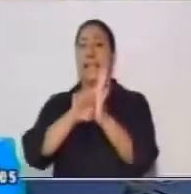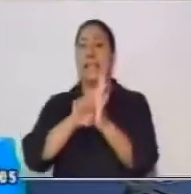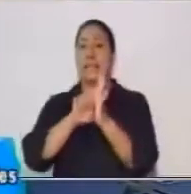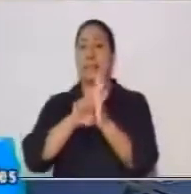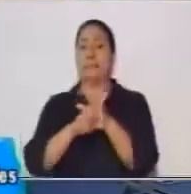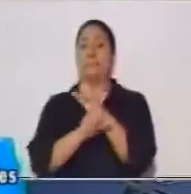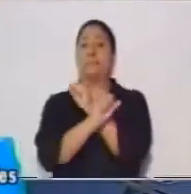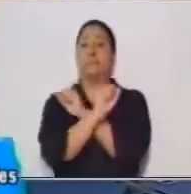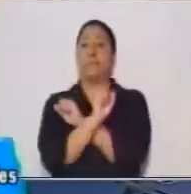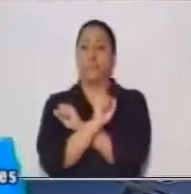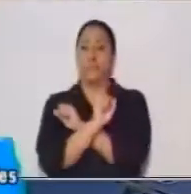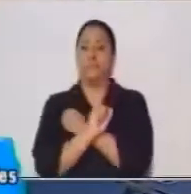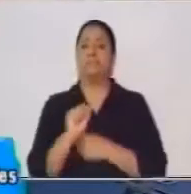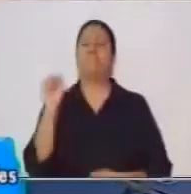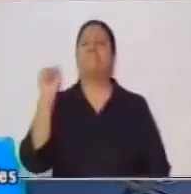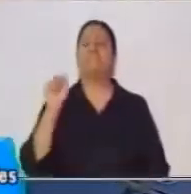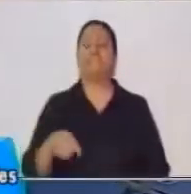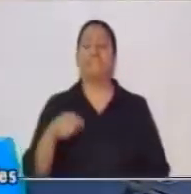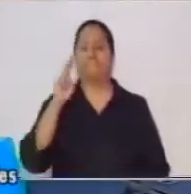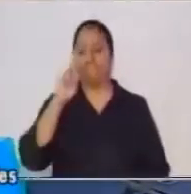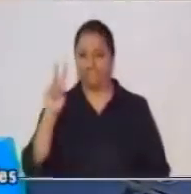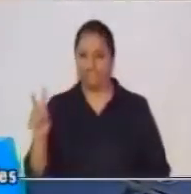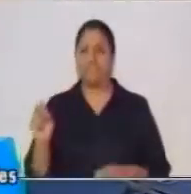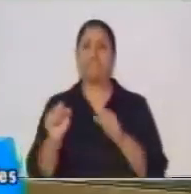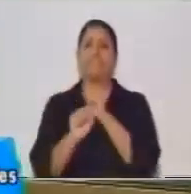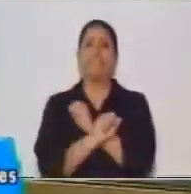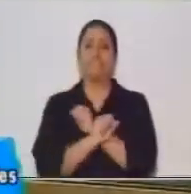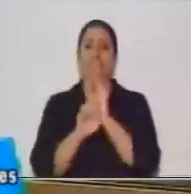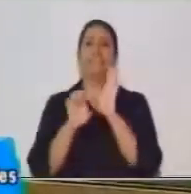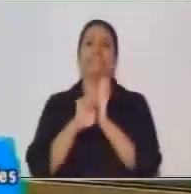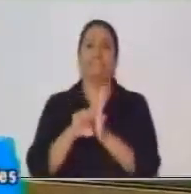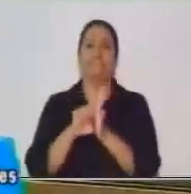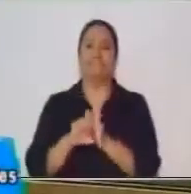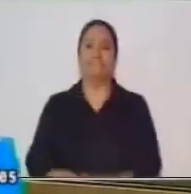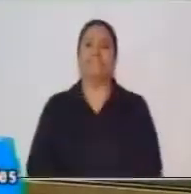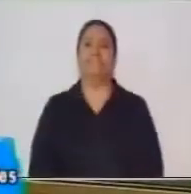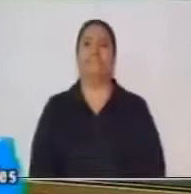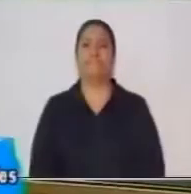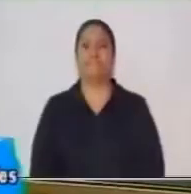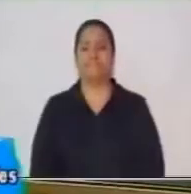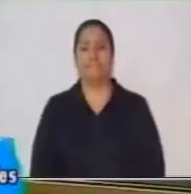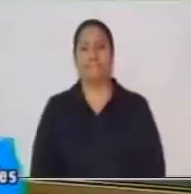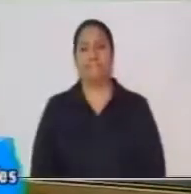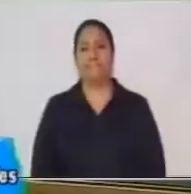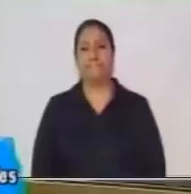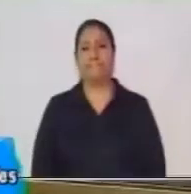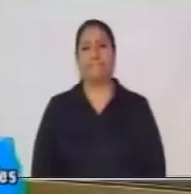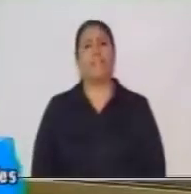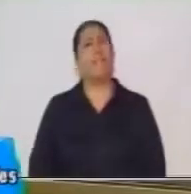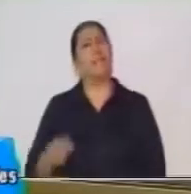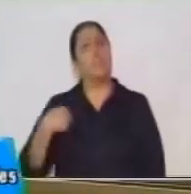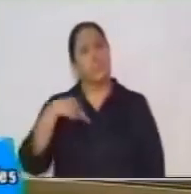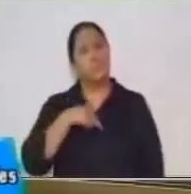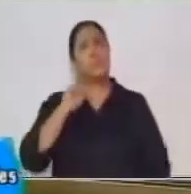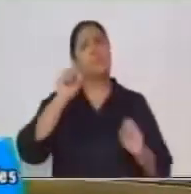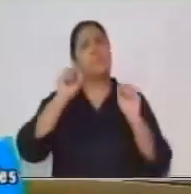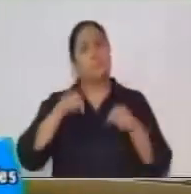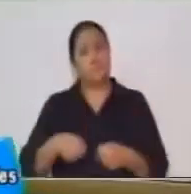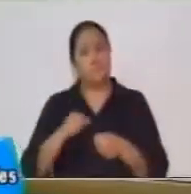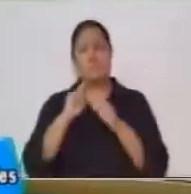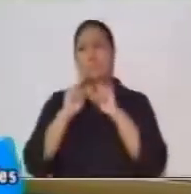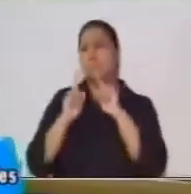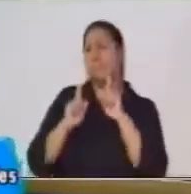multiplicando? Sí, vimos el ejemplo cuando estamos multiplicando. ¿Podemos nosotros hacernos esa